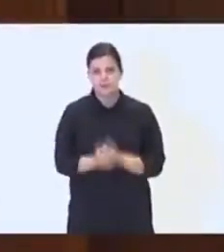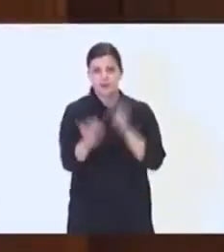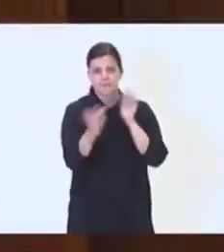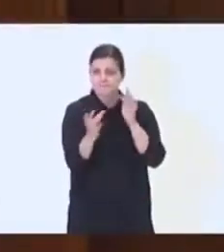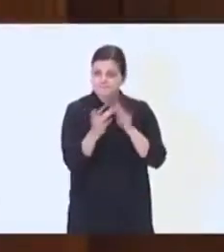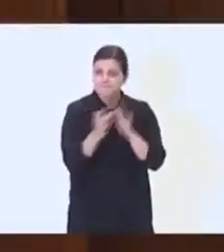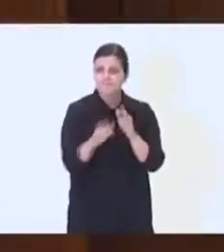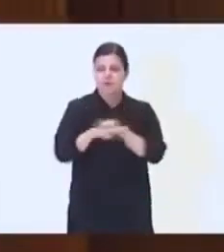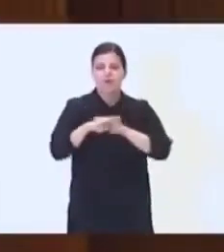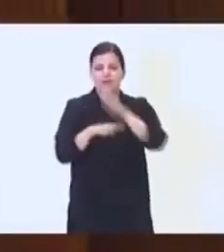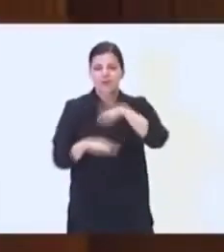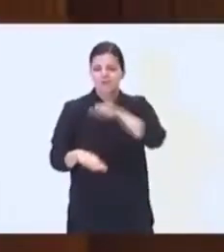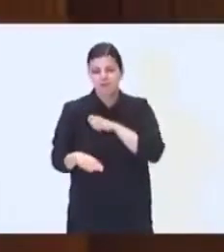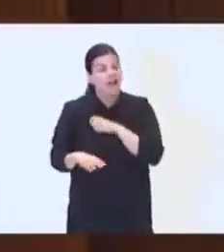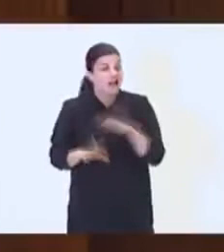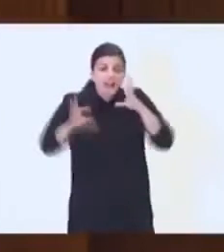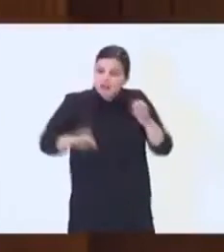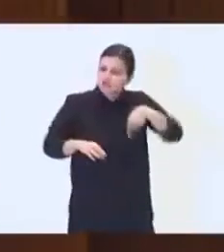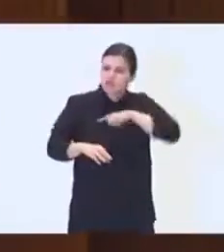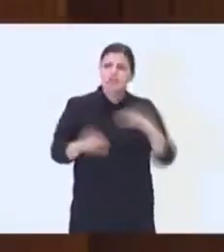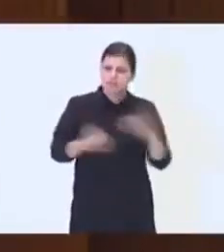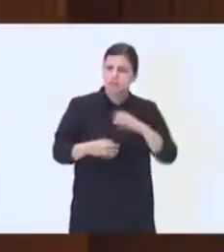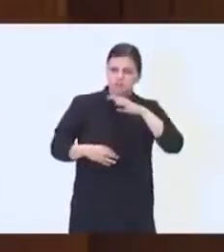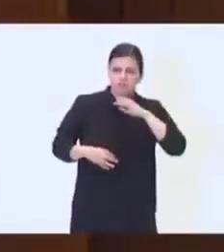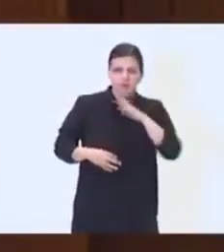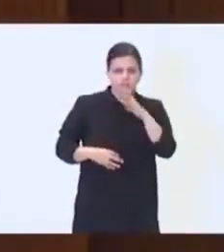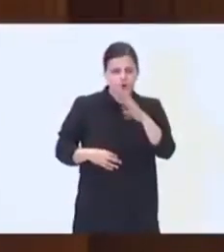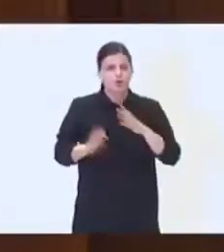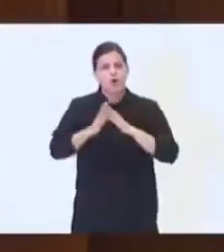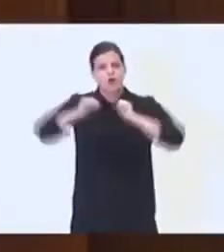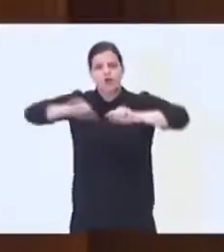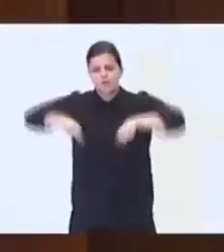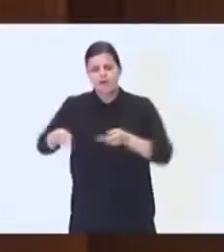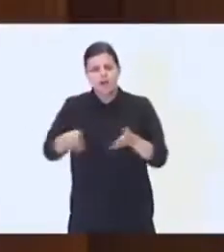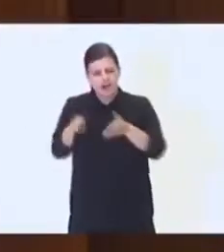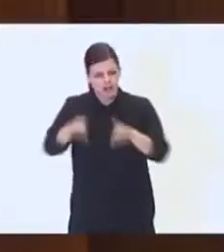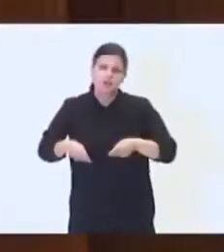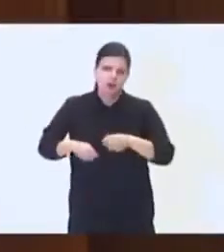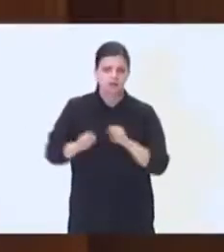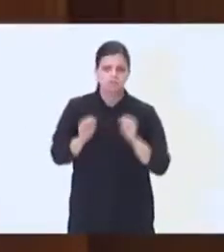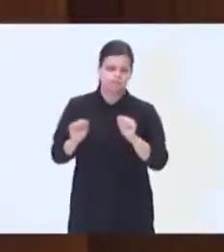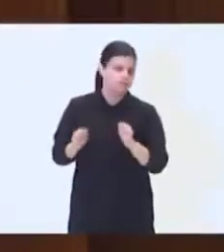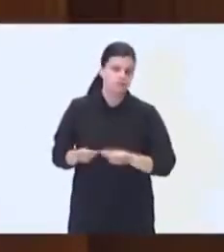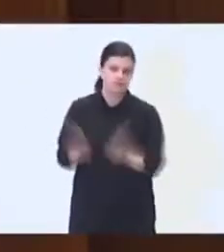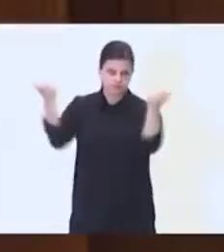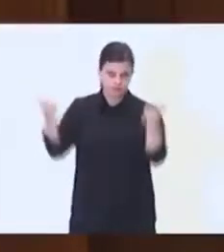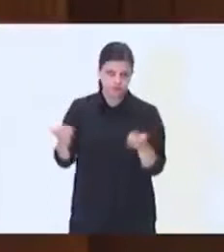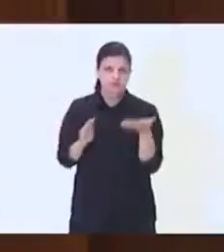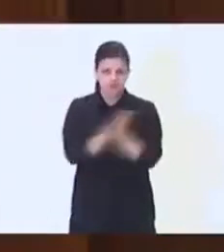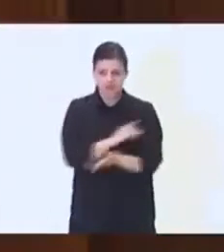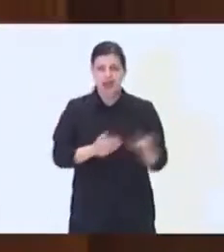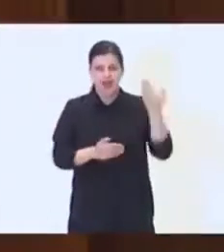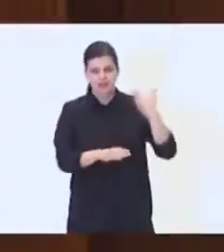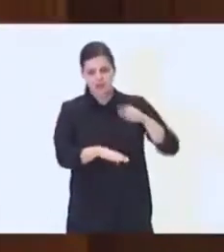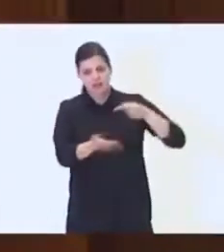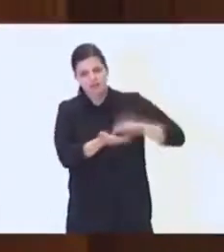Gobierno de España, y creo que nos debe alegrar a todos, hemos podido desbloquear el convenio de carreteras en gran parte de aquello que era hasta ahora una deuda con